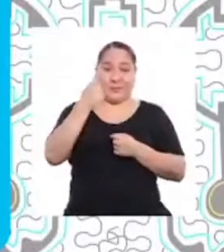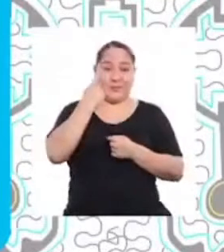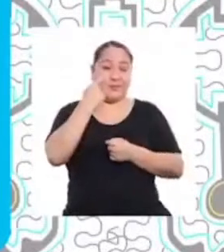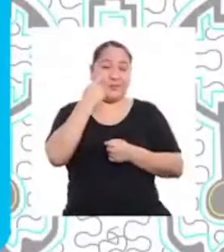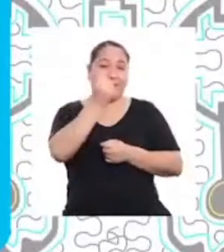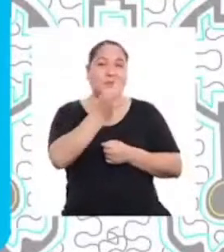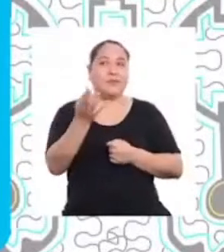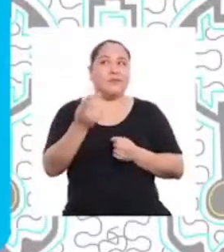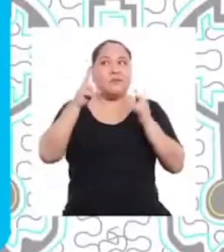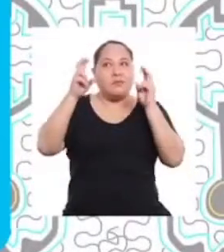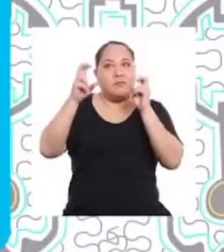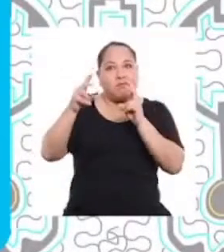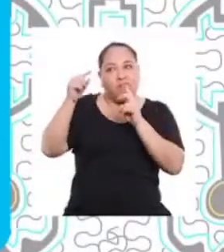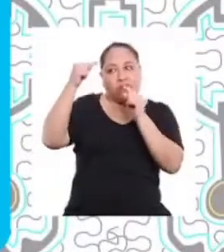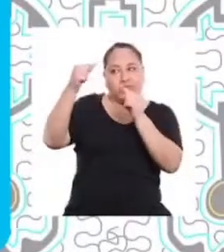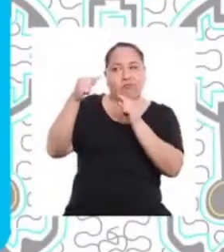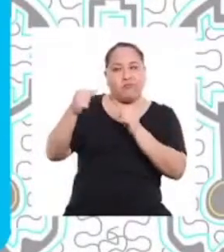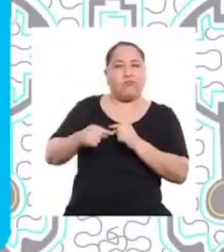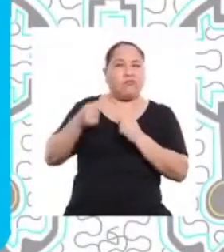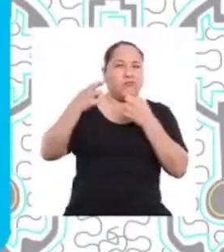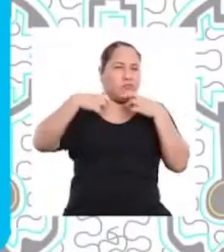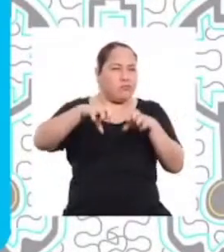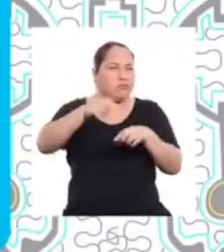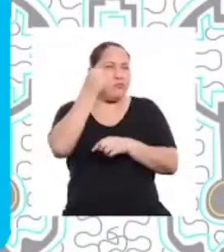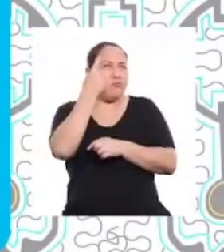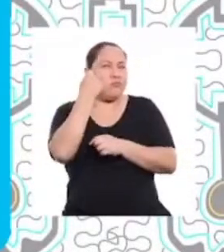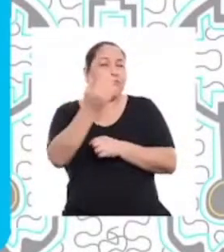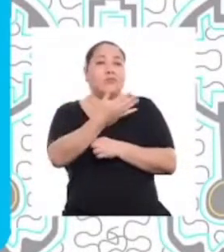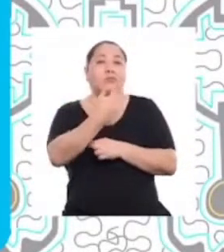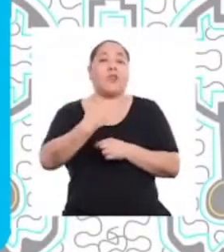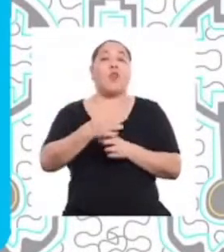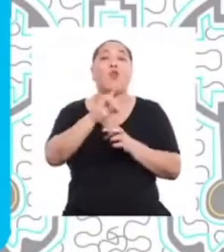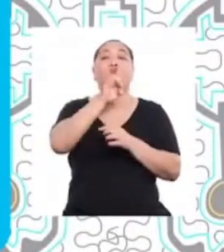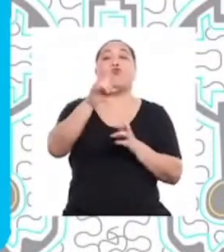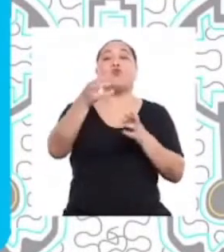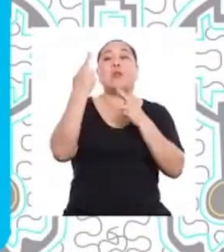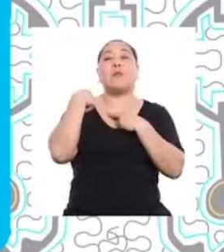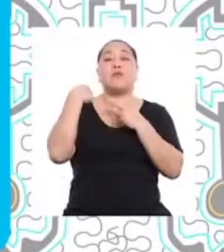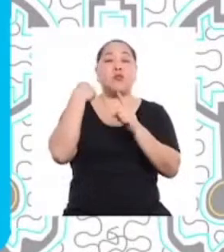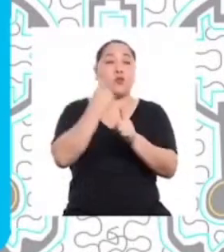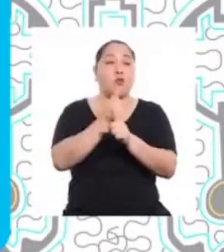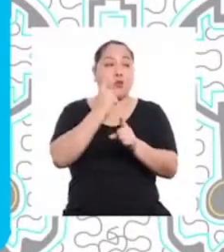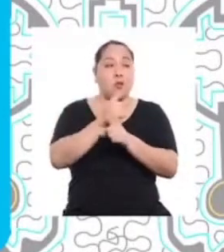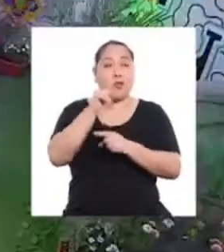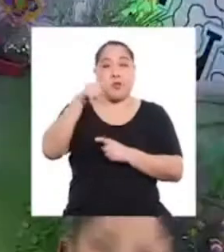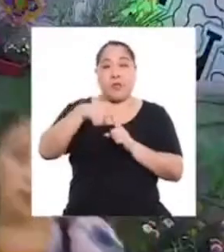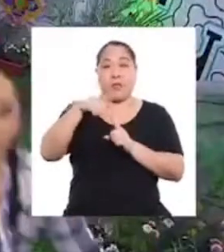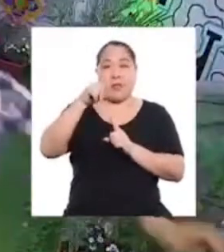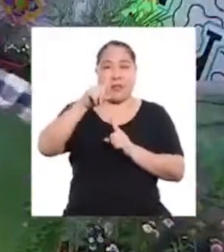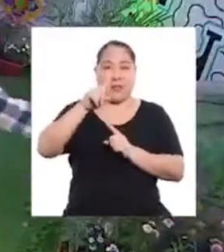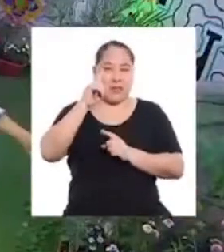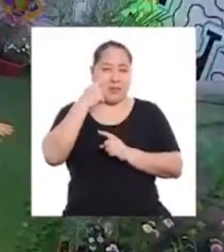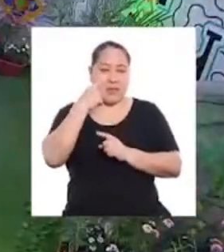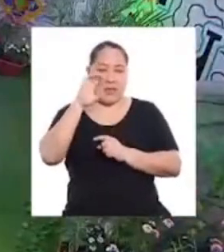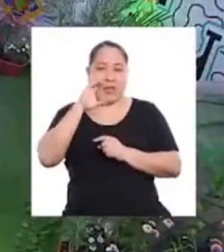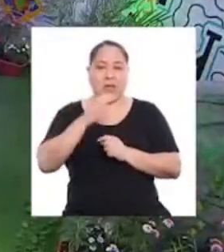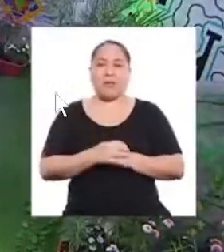Acabamos de conocer algunos casos que nos permiten comprender mejor los usos responsables y adecuados de las TIC.